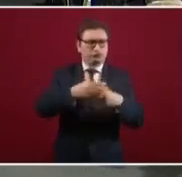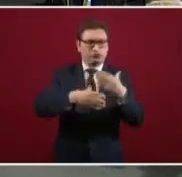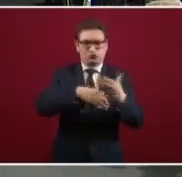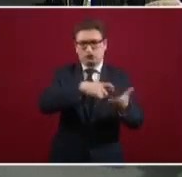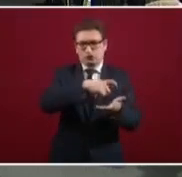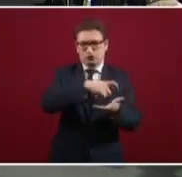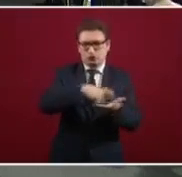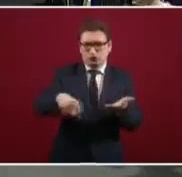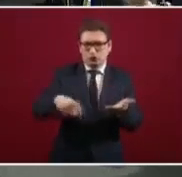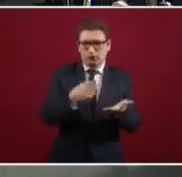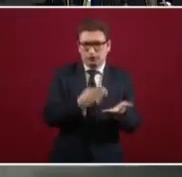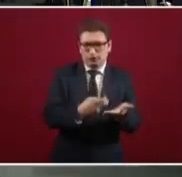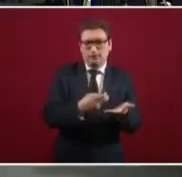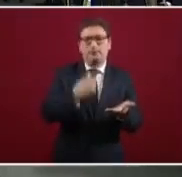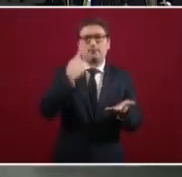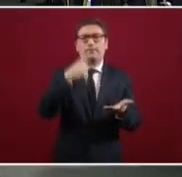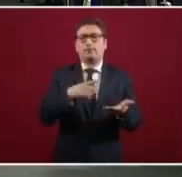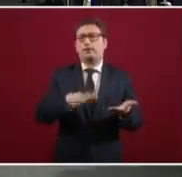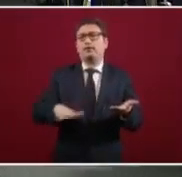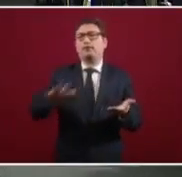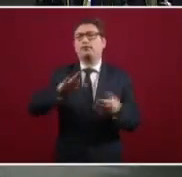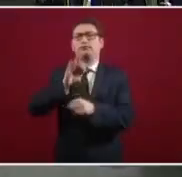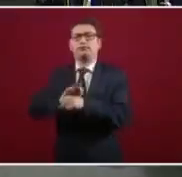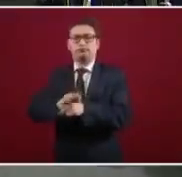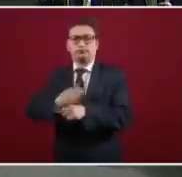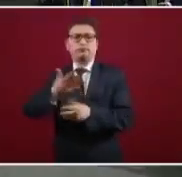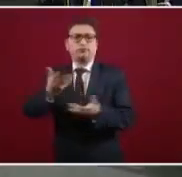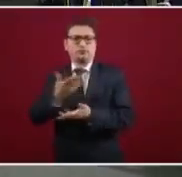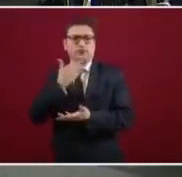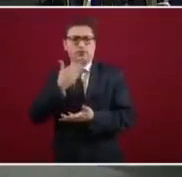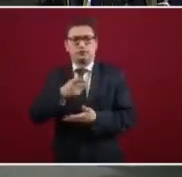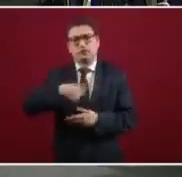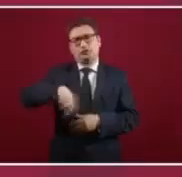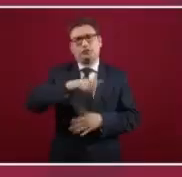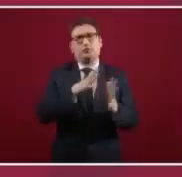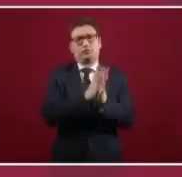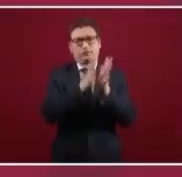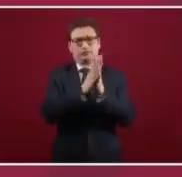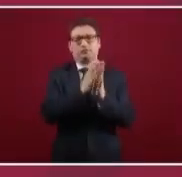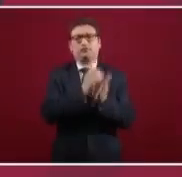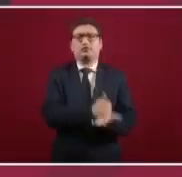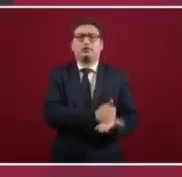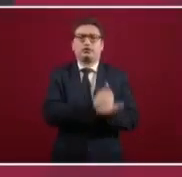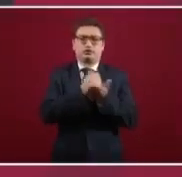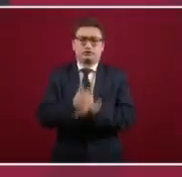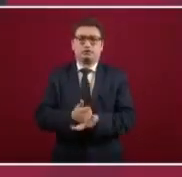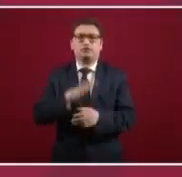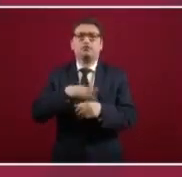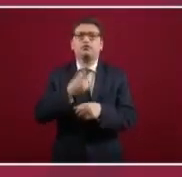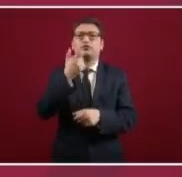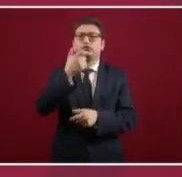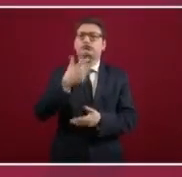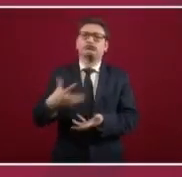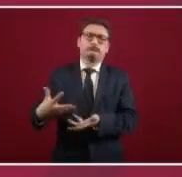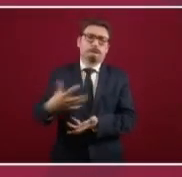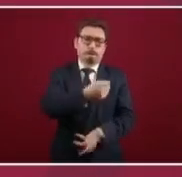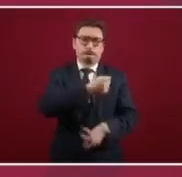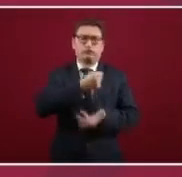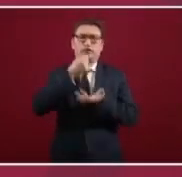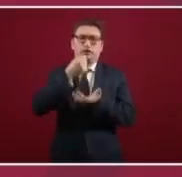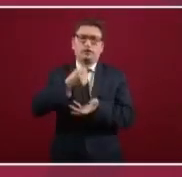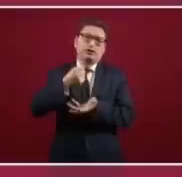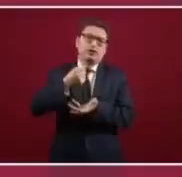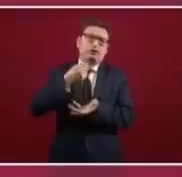un bien para hacer el bien los que participan ayudan porque estos recursos van